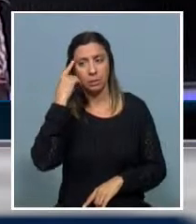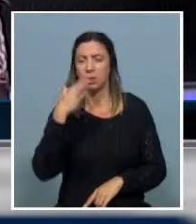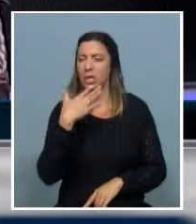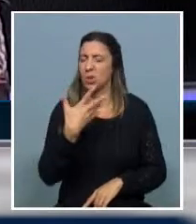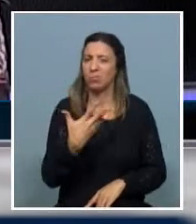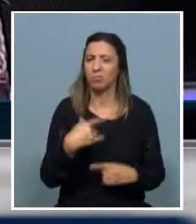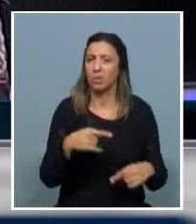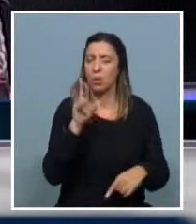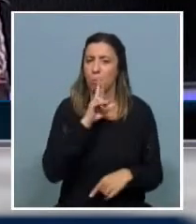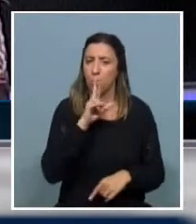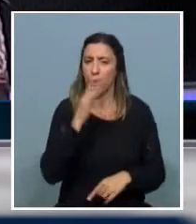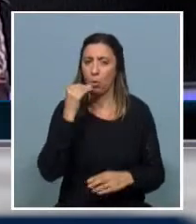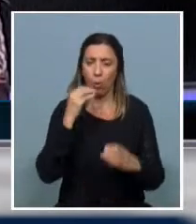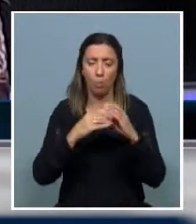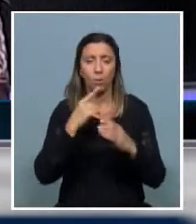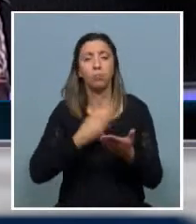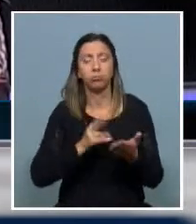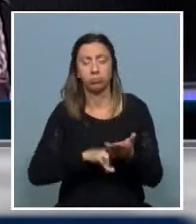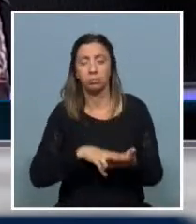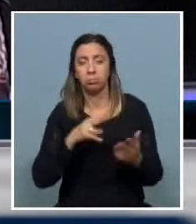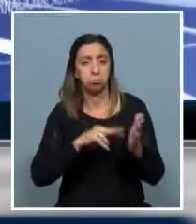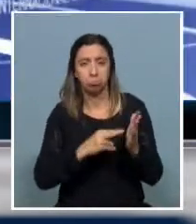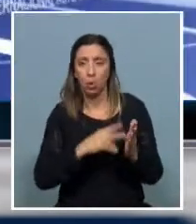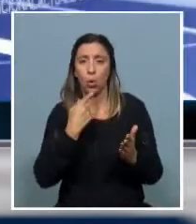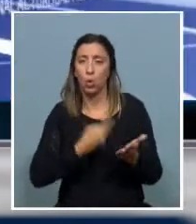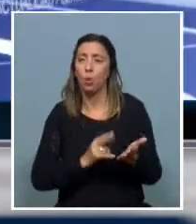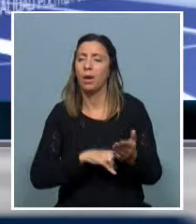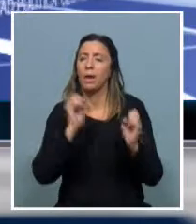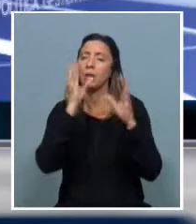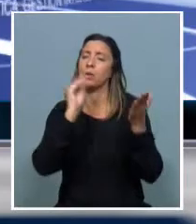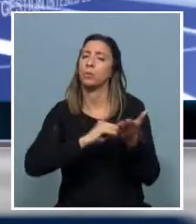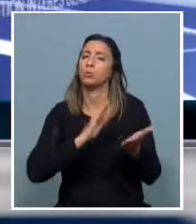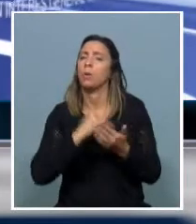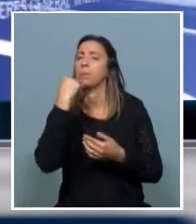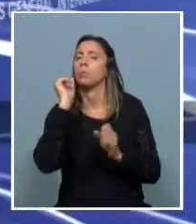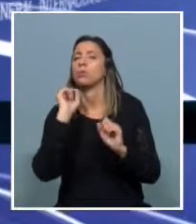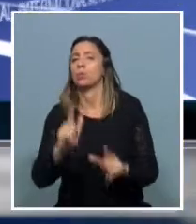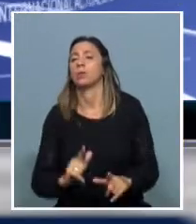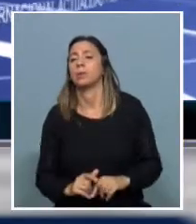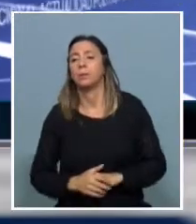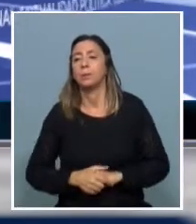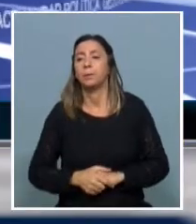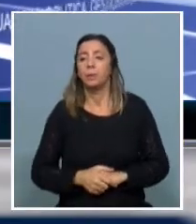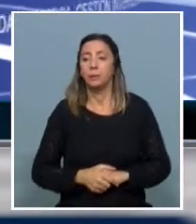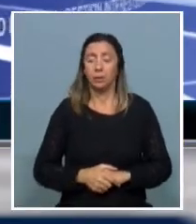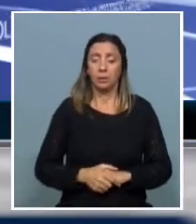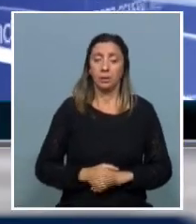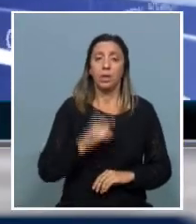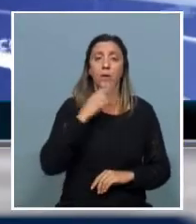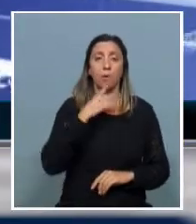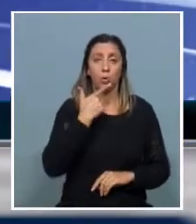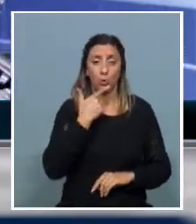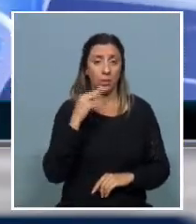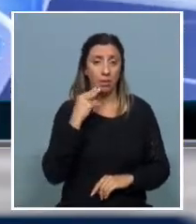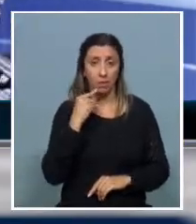muy bien el caso. Bueno, Ximena, volvé a comunicarte si no hay ningún problema para aclarar un poco acerca de tu pregunta... Rosa Traversi